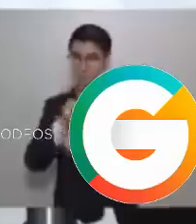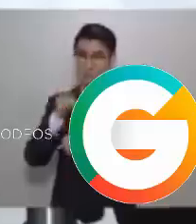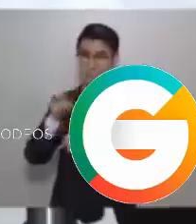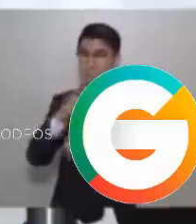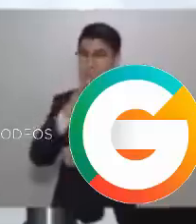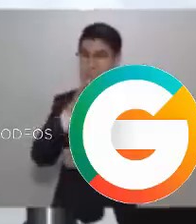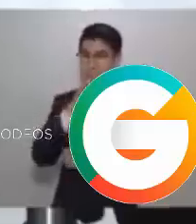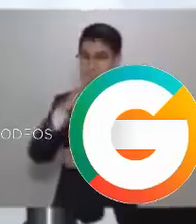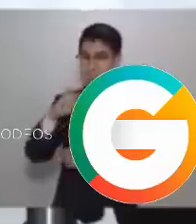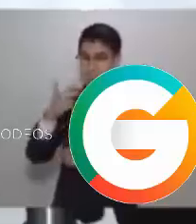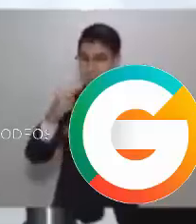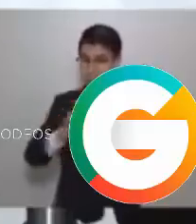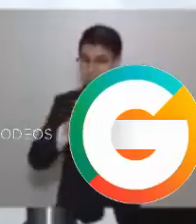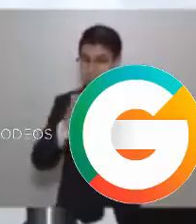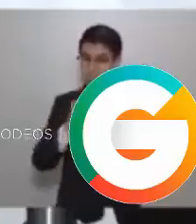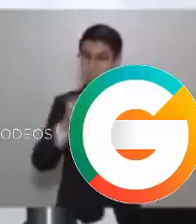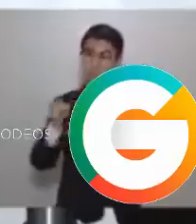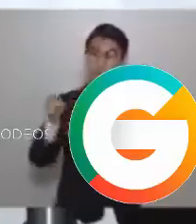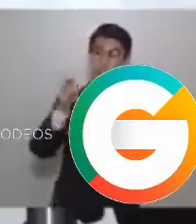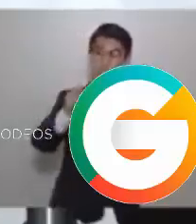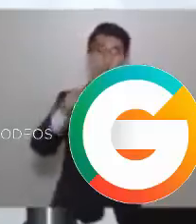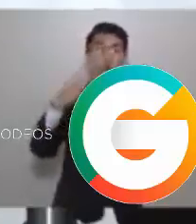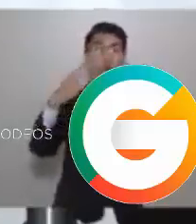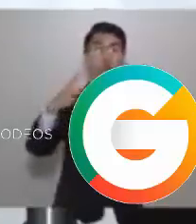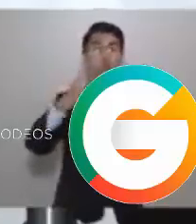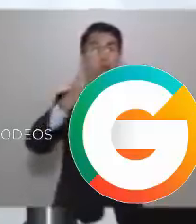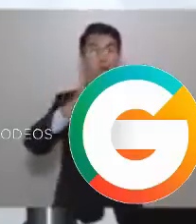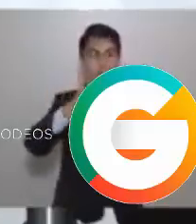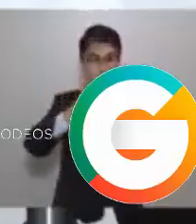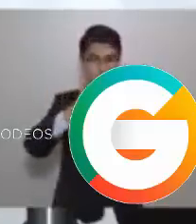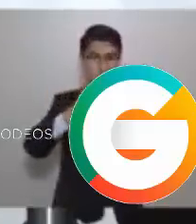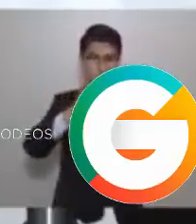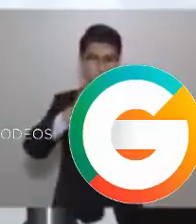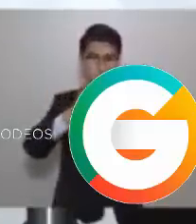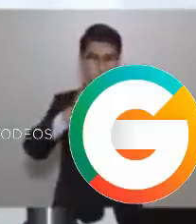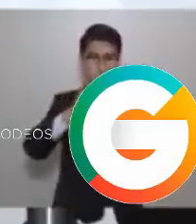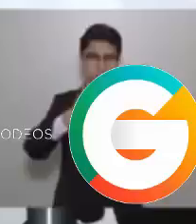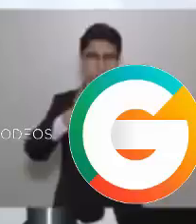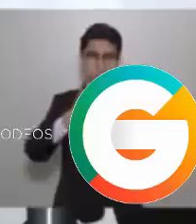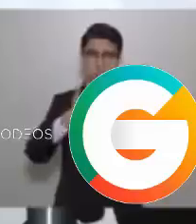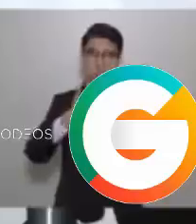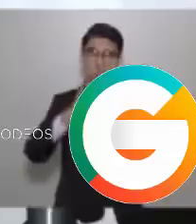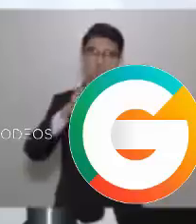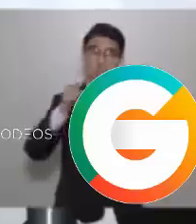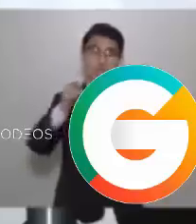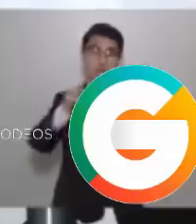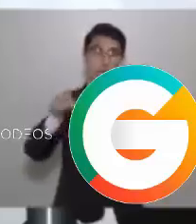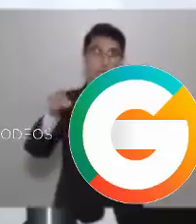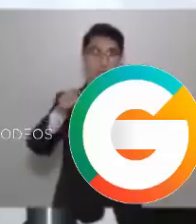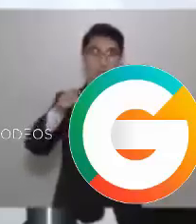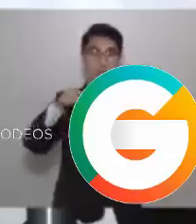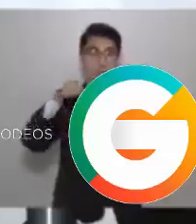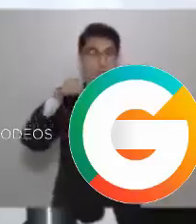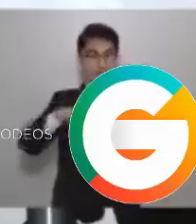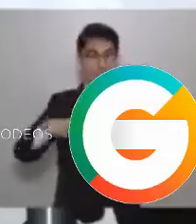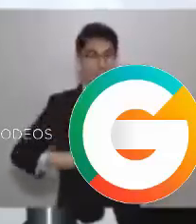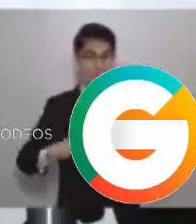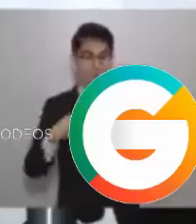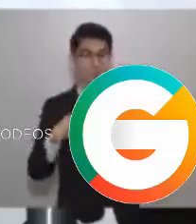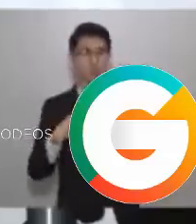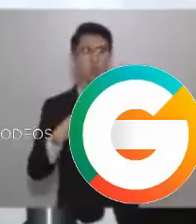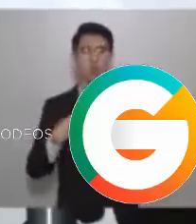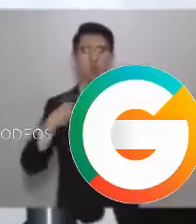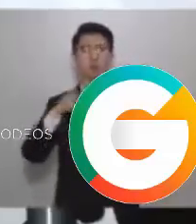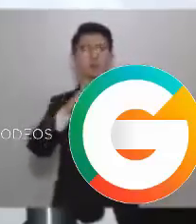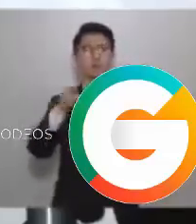pues justificó en su momento el haberlo llevado porque parece ser que el padre del menor habría